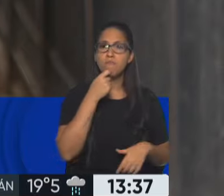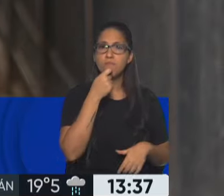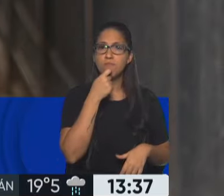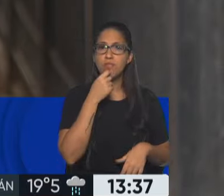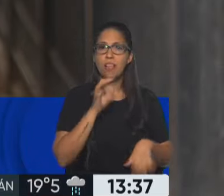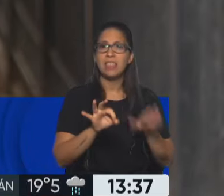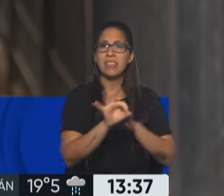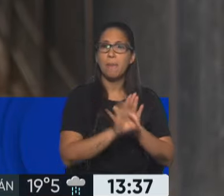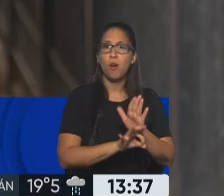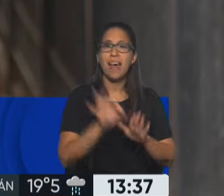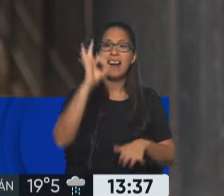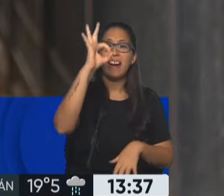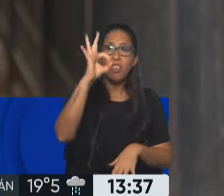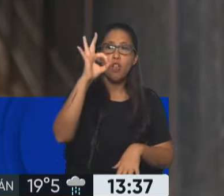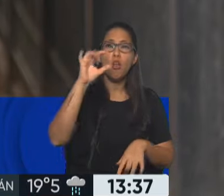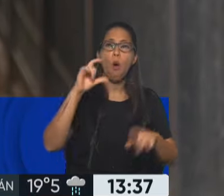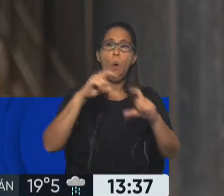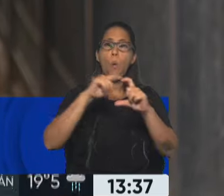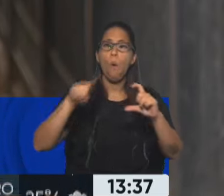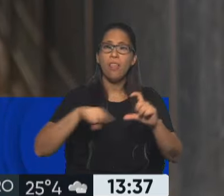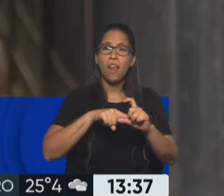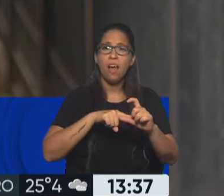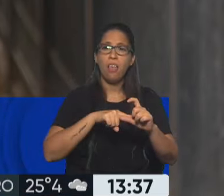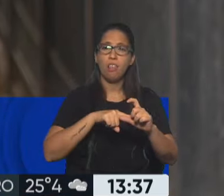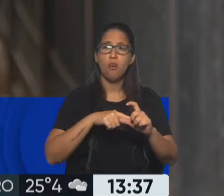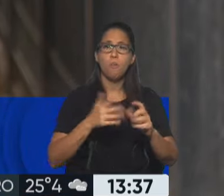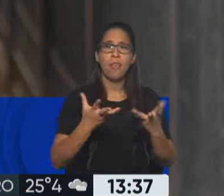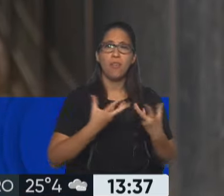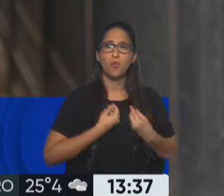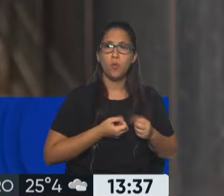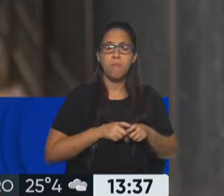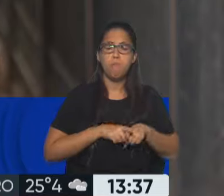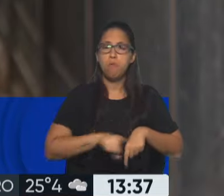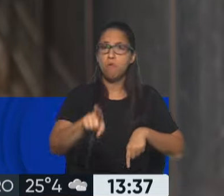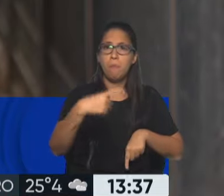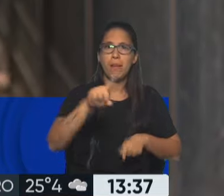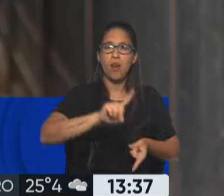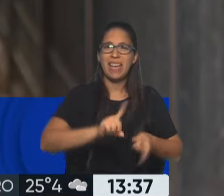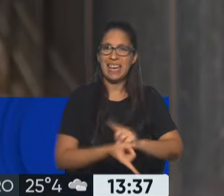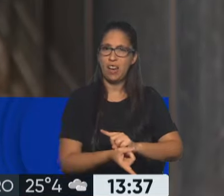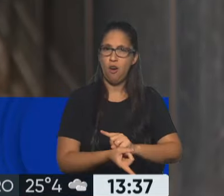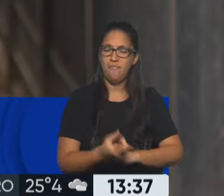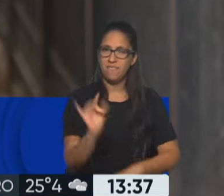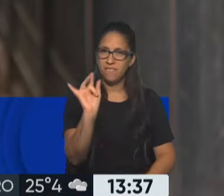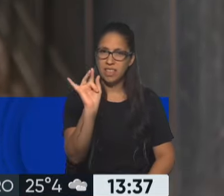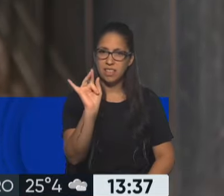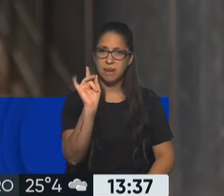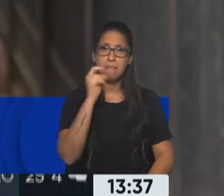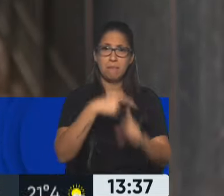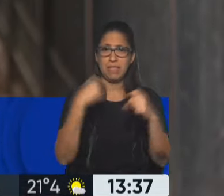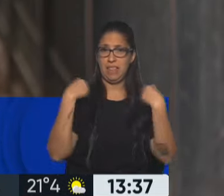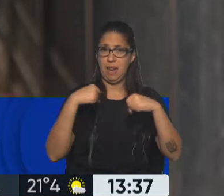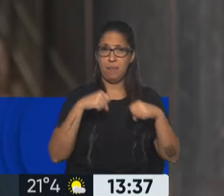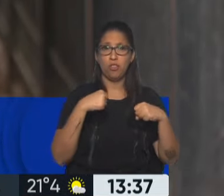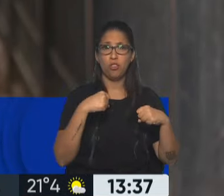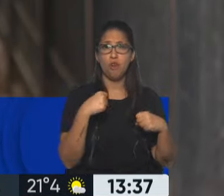tapones redondos, cuadrados, probablemente tiene más propulsión para salir corriendo, pero menos para girar. Y además los entrenamientos que son